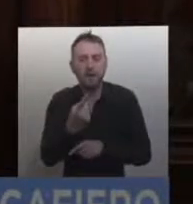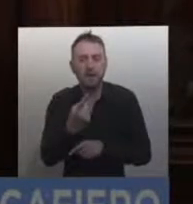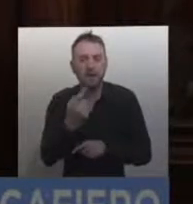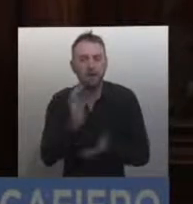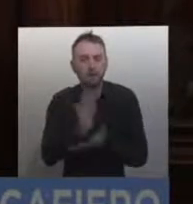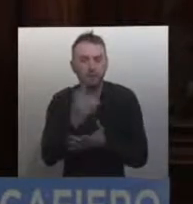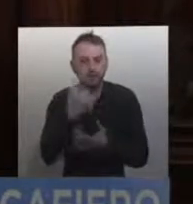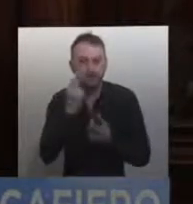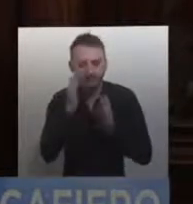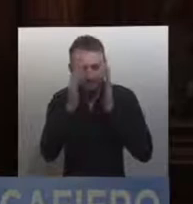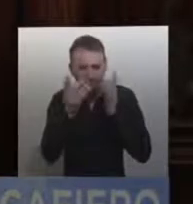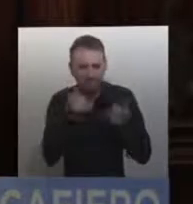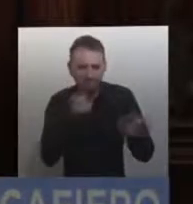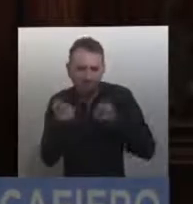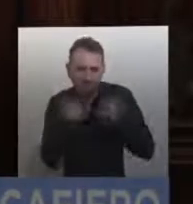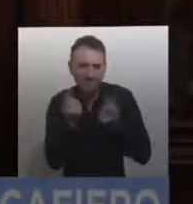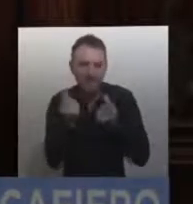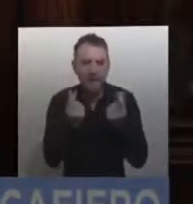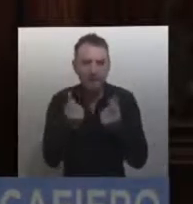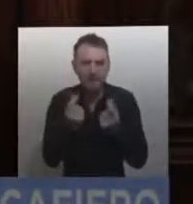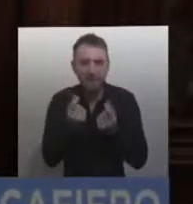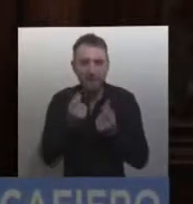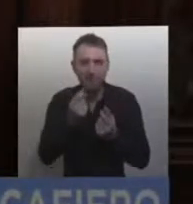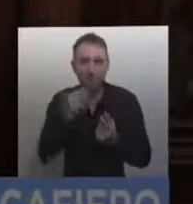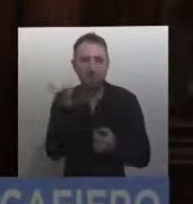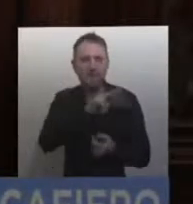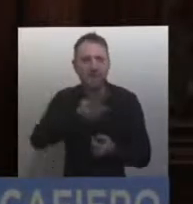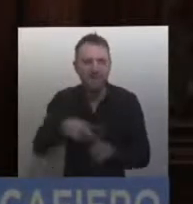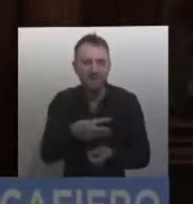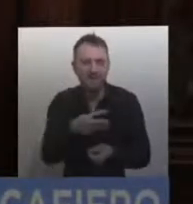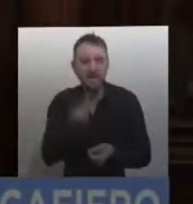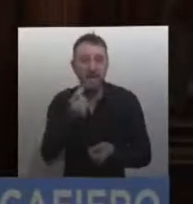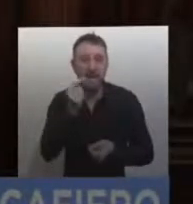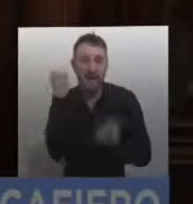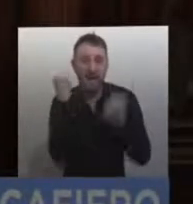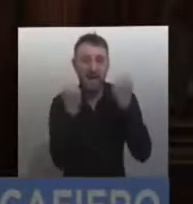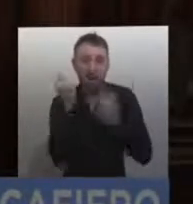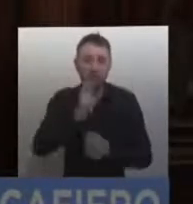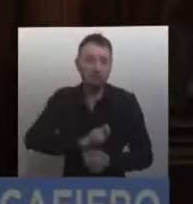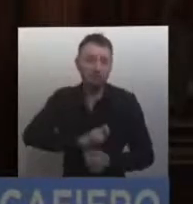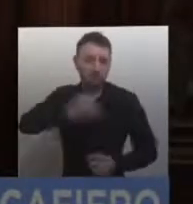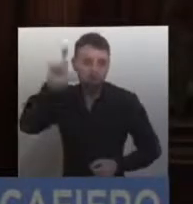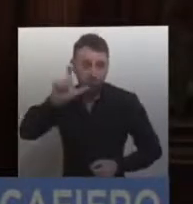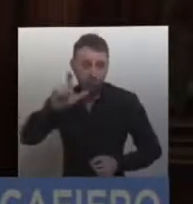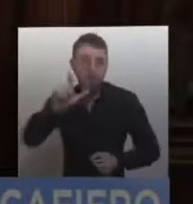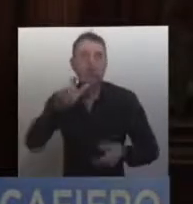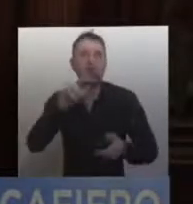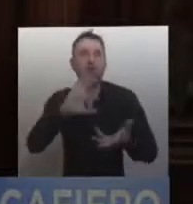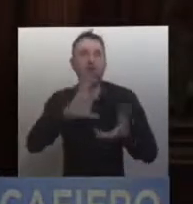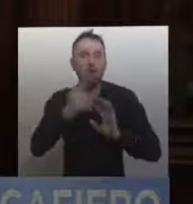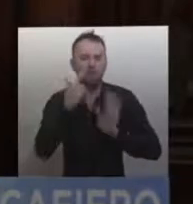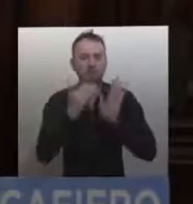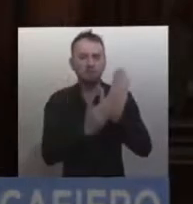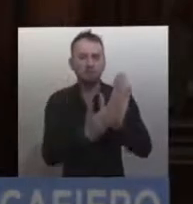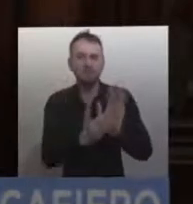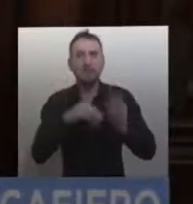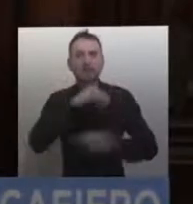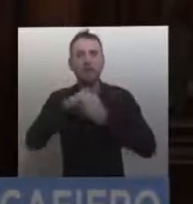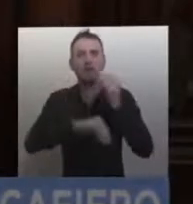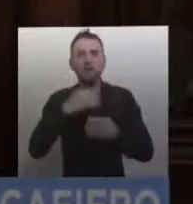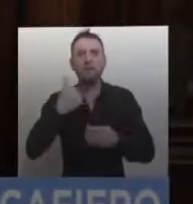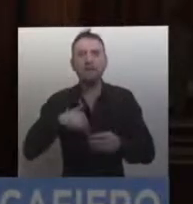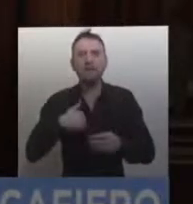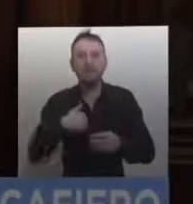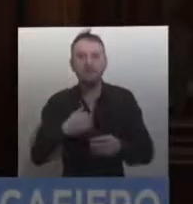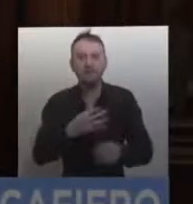un capitalismo especulativo, una alta financiarización de la economía que también derramaba negativamente en las familias